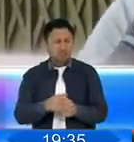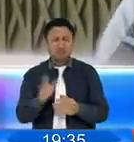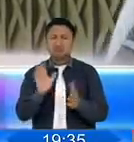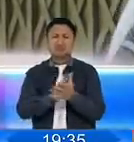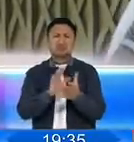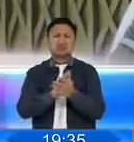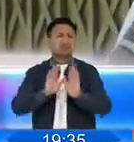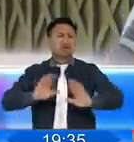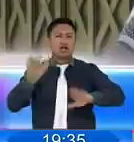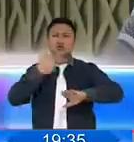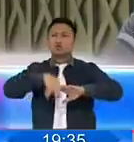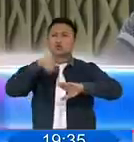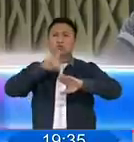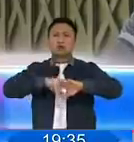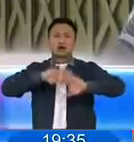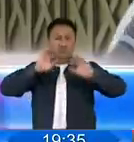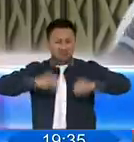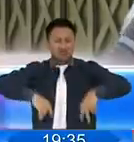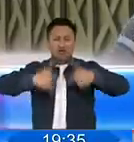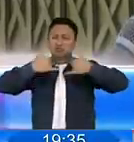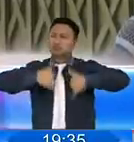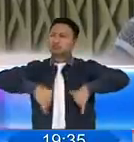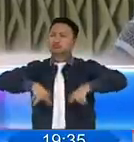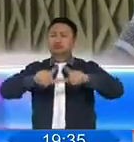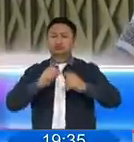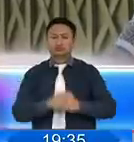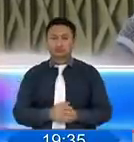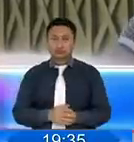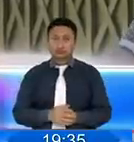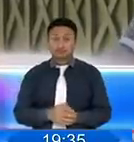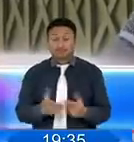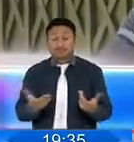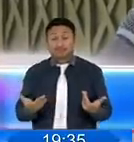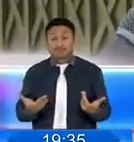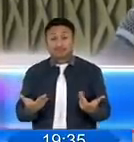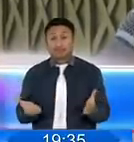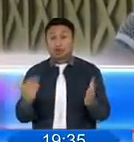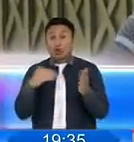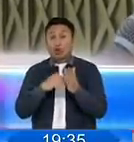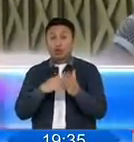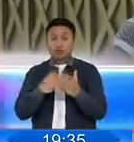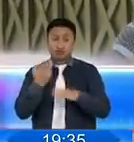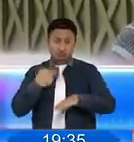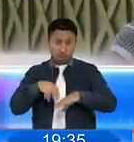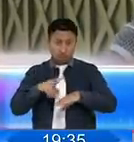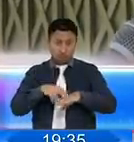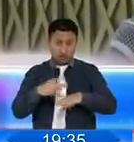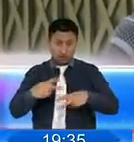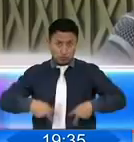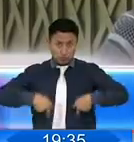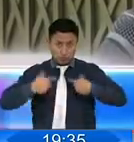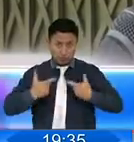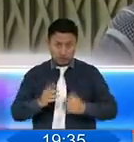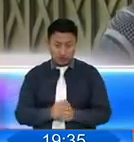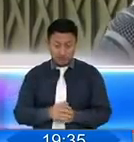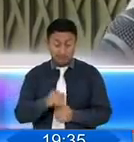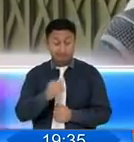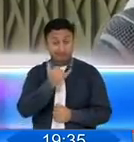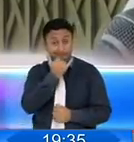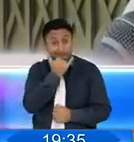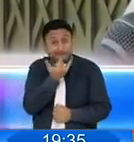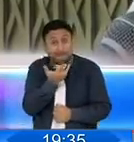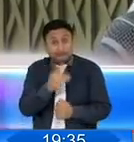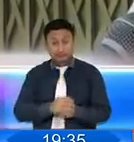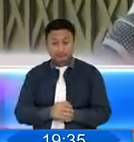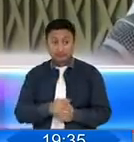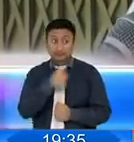estamos con total libertad de poder rehacer nuestras vidas, cosa que está errada. Están cometiendo un